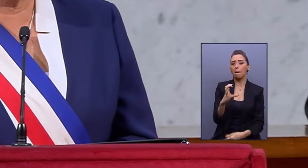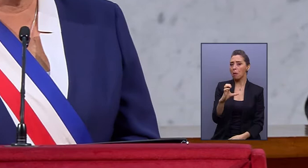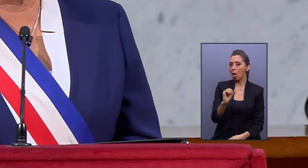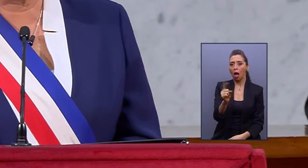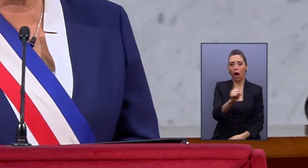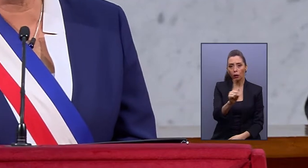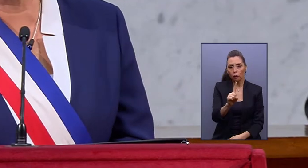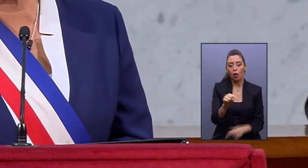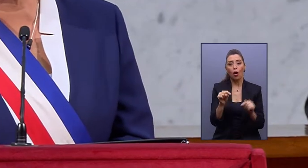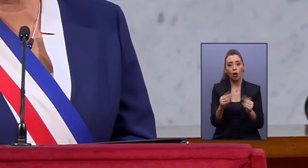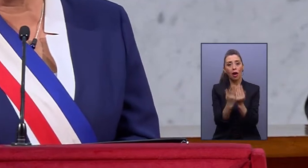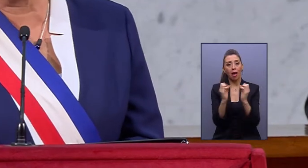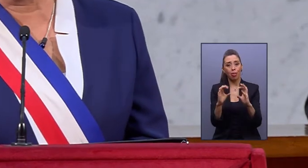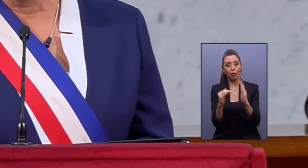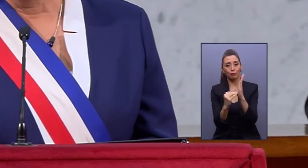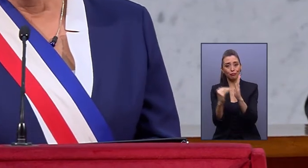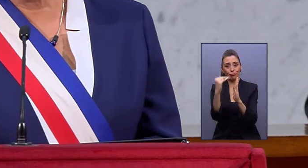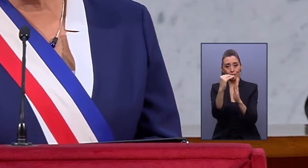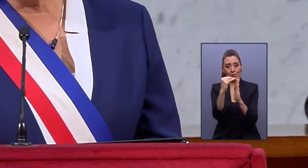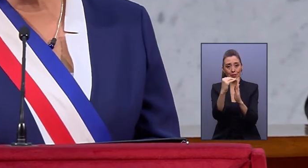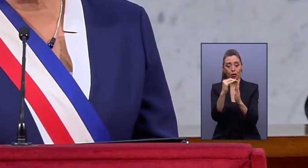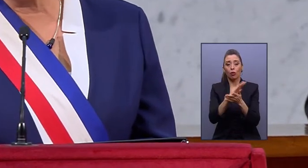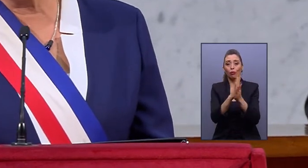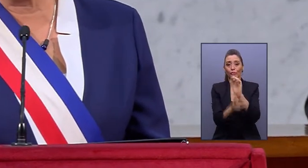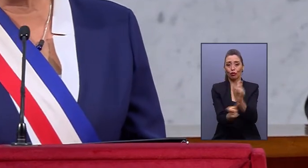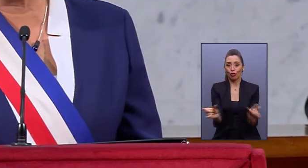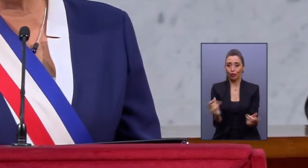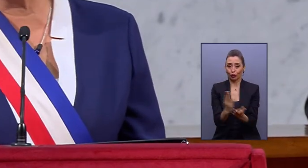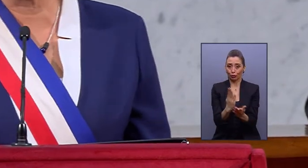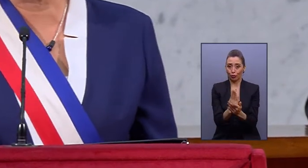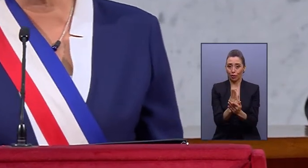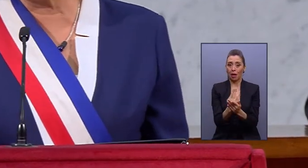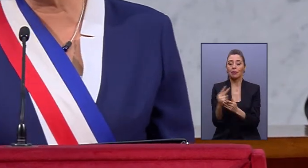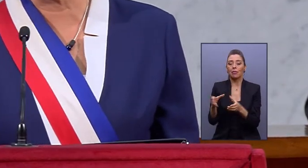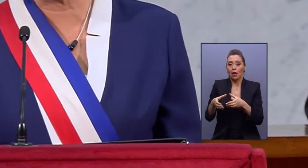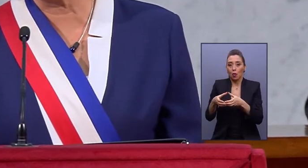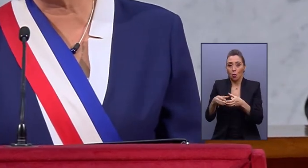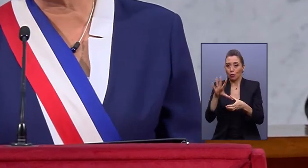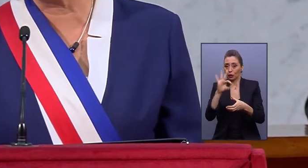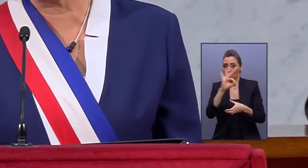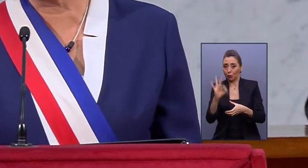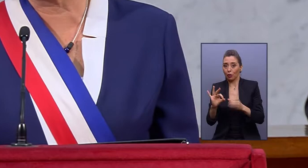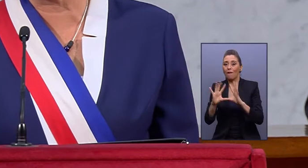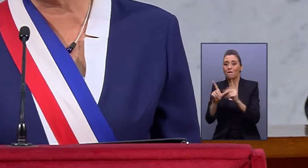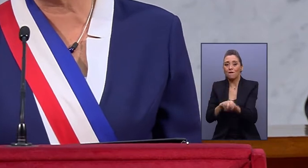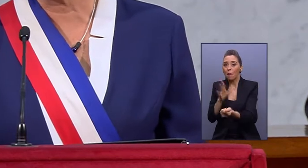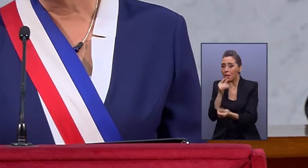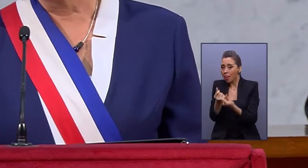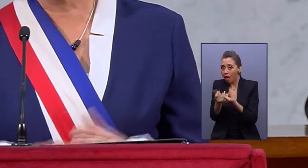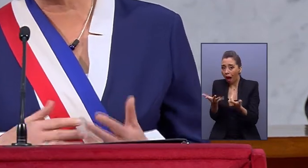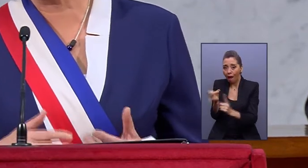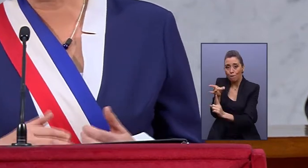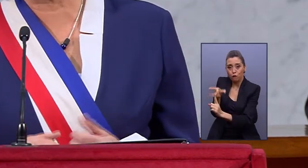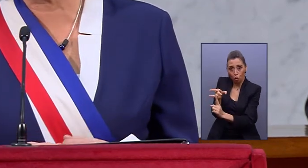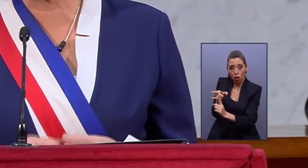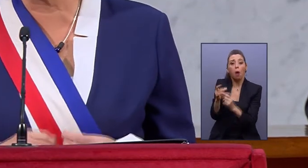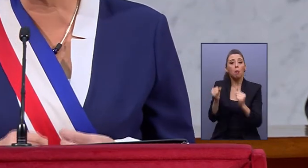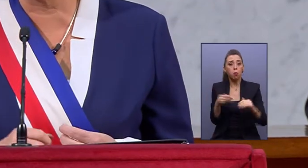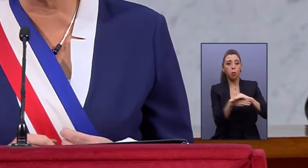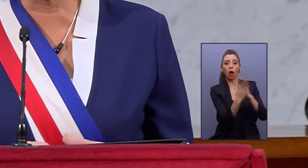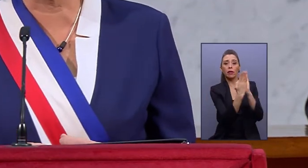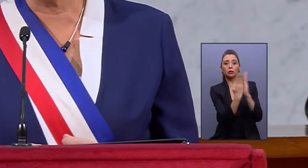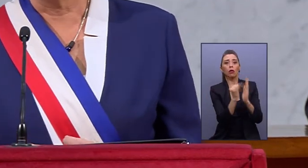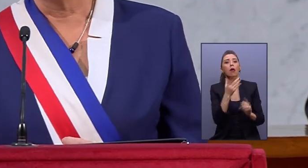Estamos hablando de que hoy en la educación superior, todos los estudiantes que pertenecen al 50% de las familias vulnerables pueden estudiar